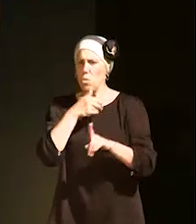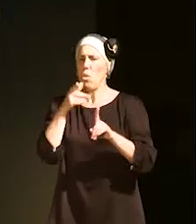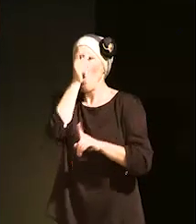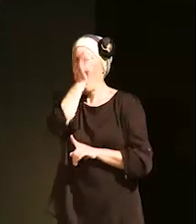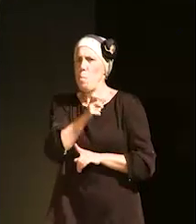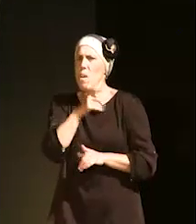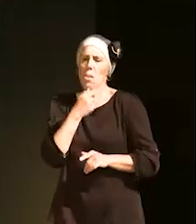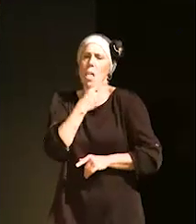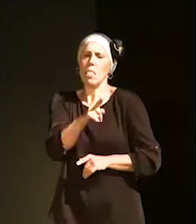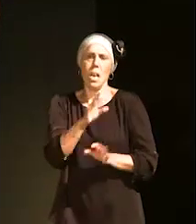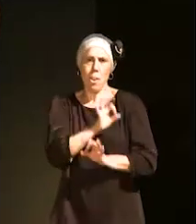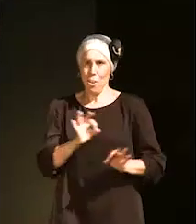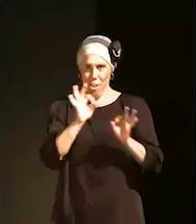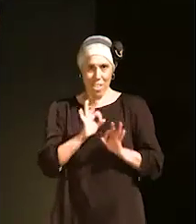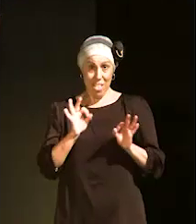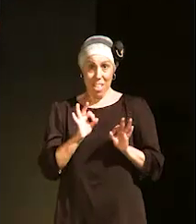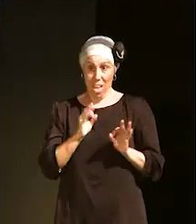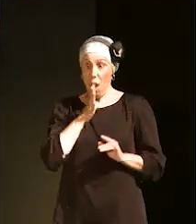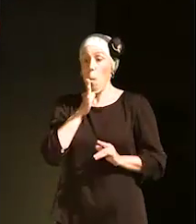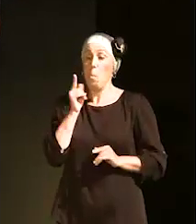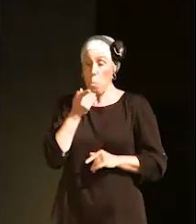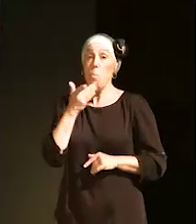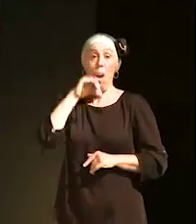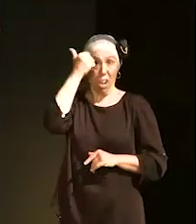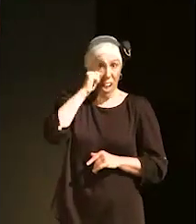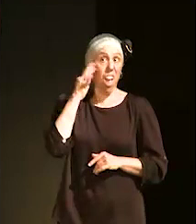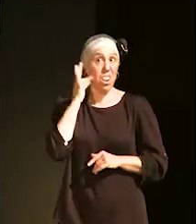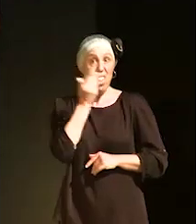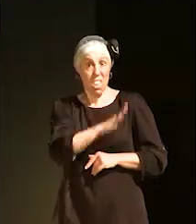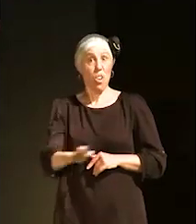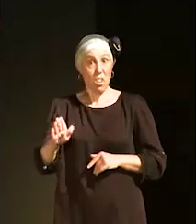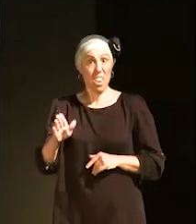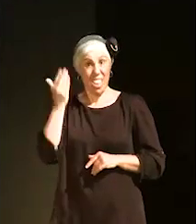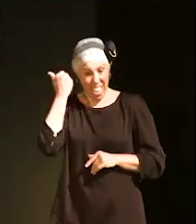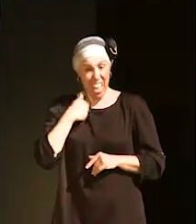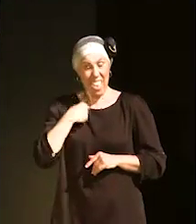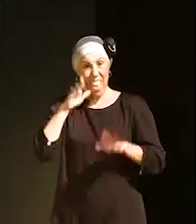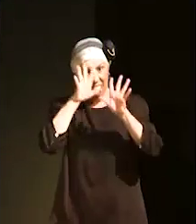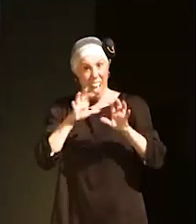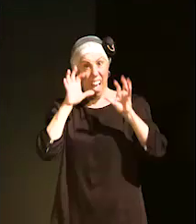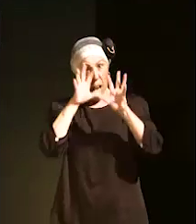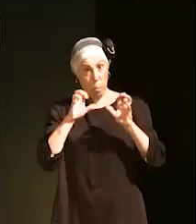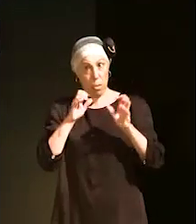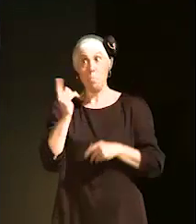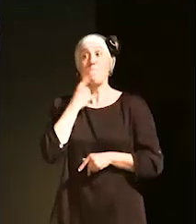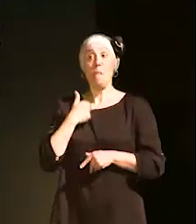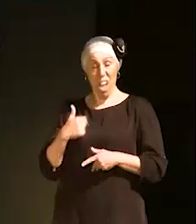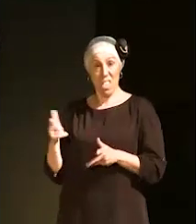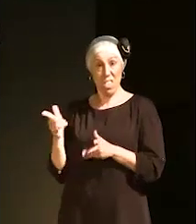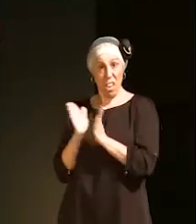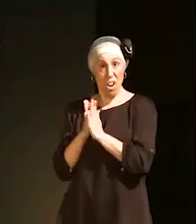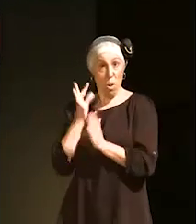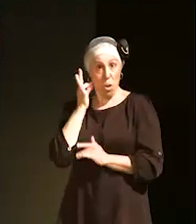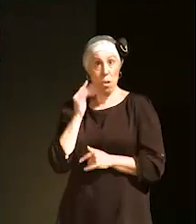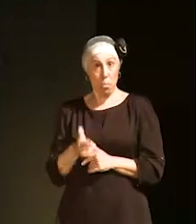impedir que hagan daño a otros porque ellas y ellos entonces también van a ser agentes de cambio eso me dijo thelma y es